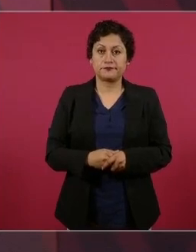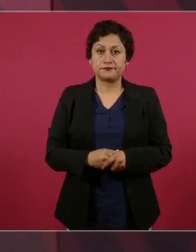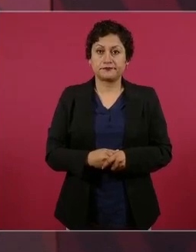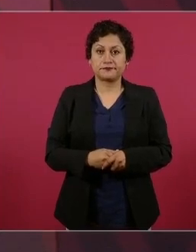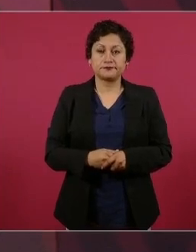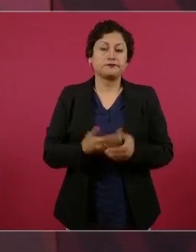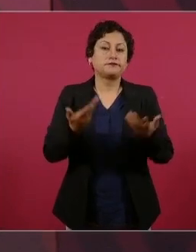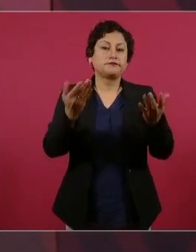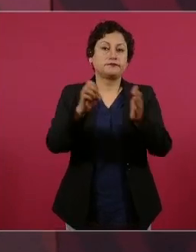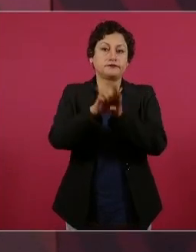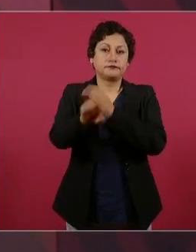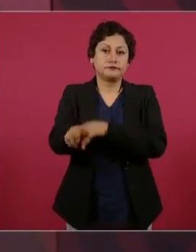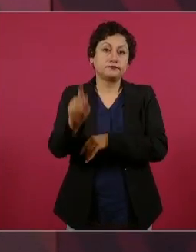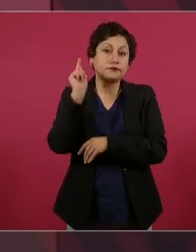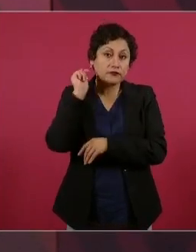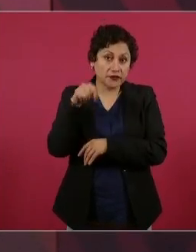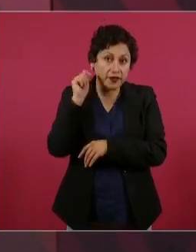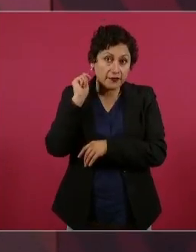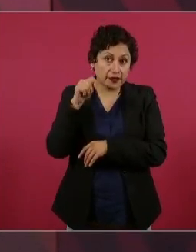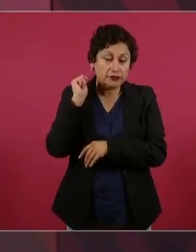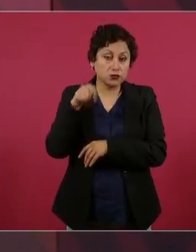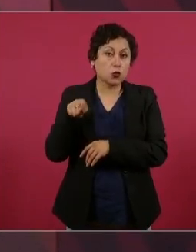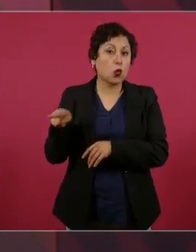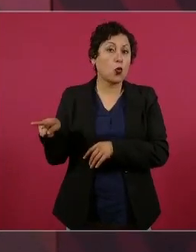en Tabasco